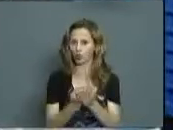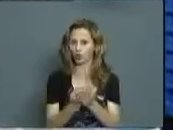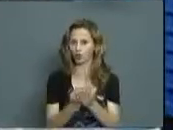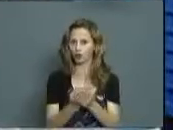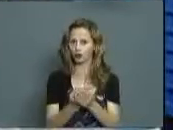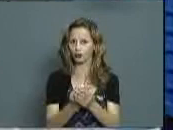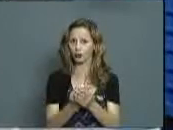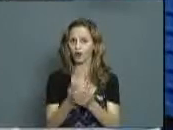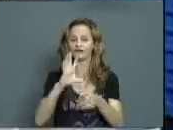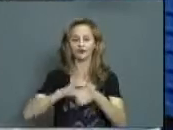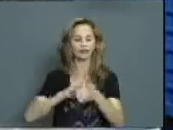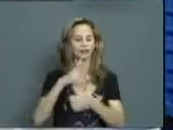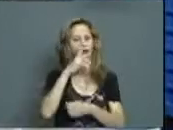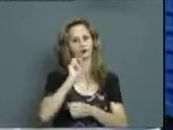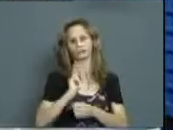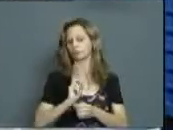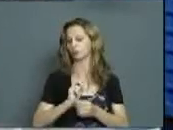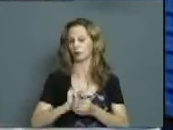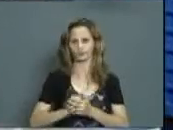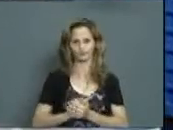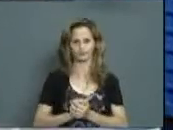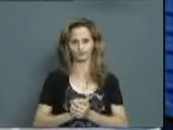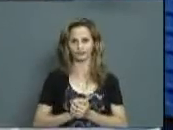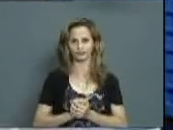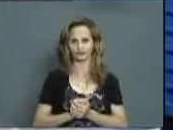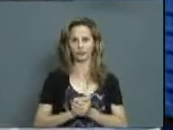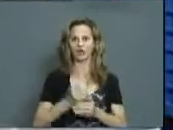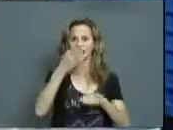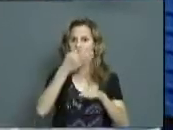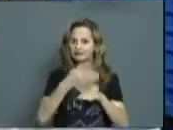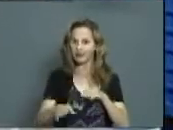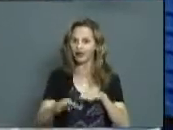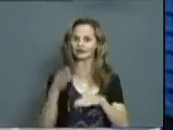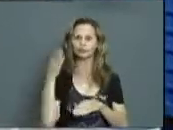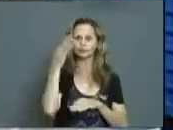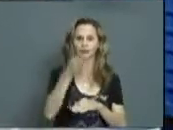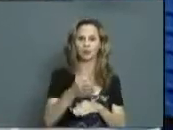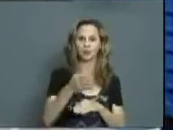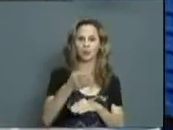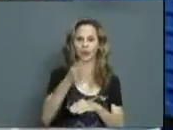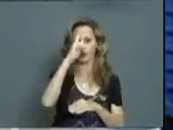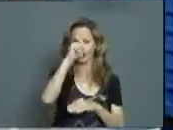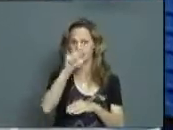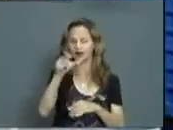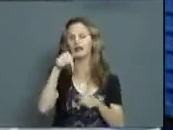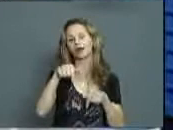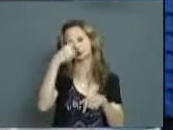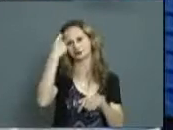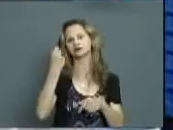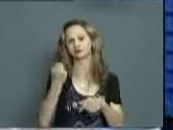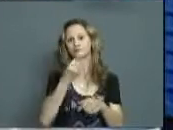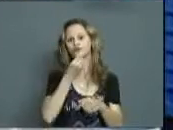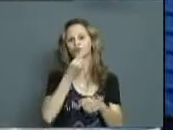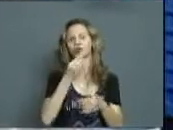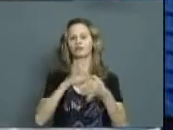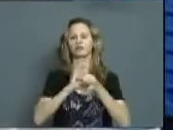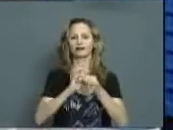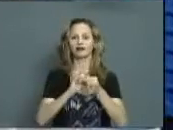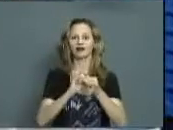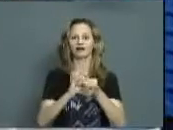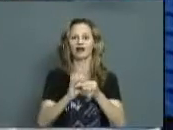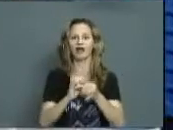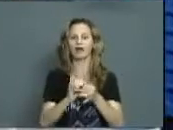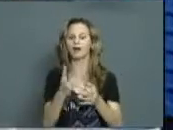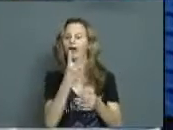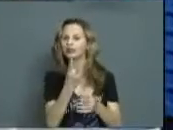El hecho de vacunarse no provoca un agravamiento de la enfermedad. El hecho de llegar tarde al sistema sí provoca que las personas puedan tener manifestaciones graves y que lleguen de